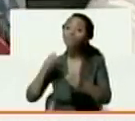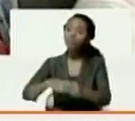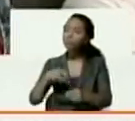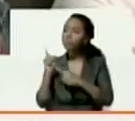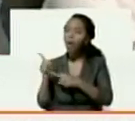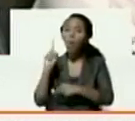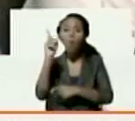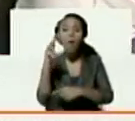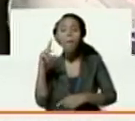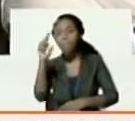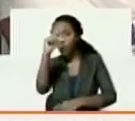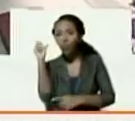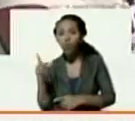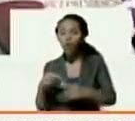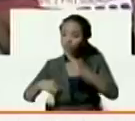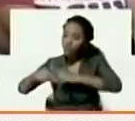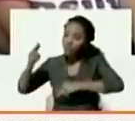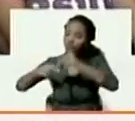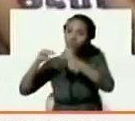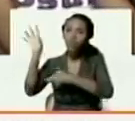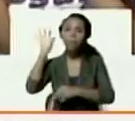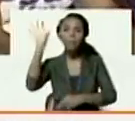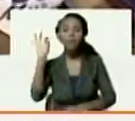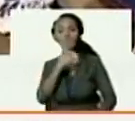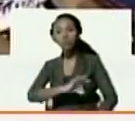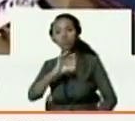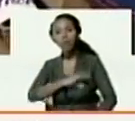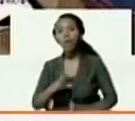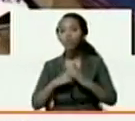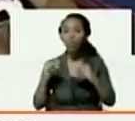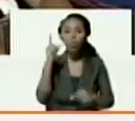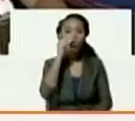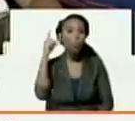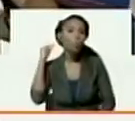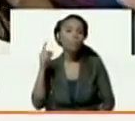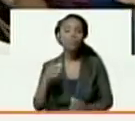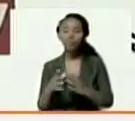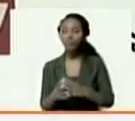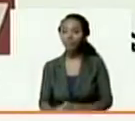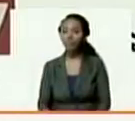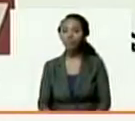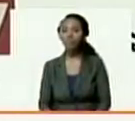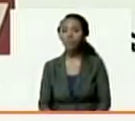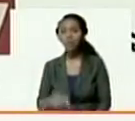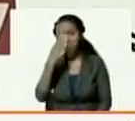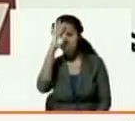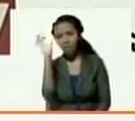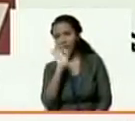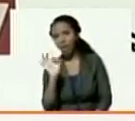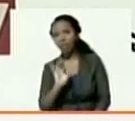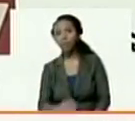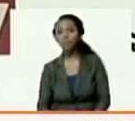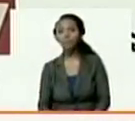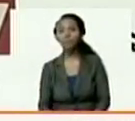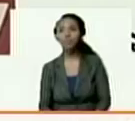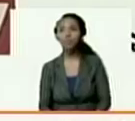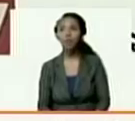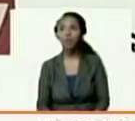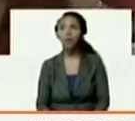un partido para construir la patria socialista, la patria de todas y de todos. No tenga dudas que así será.